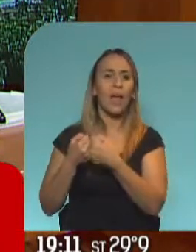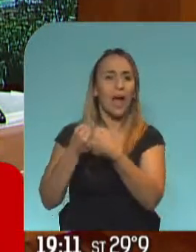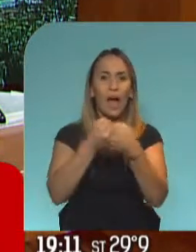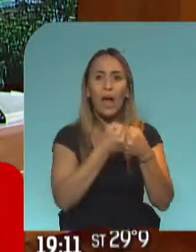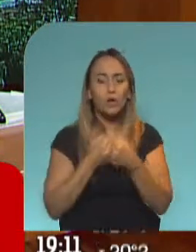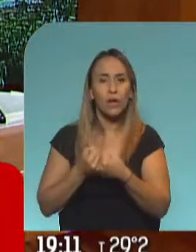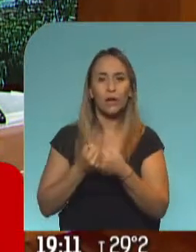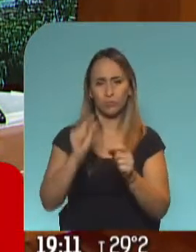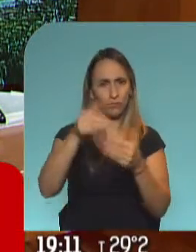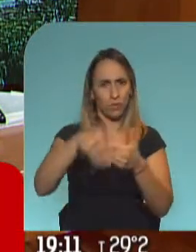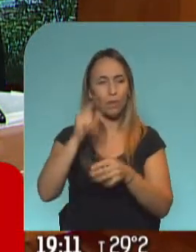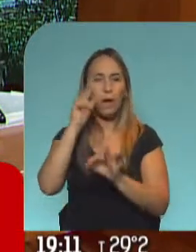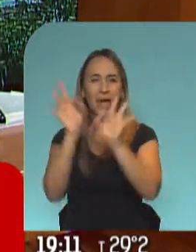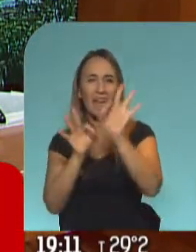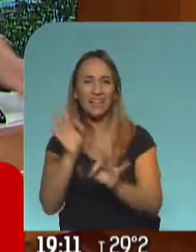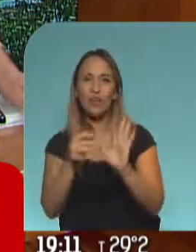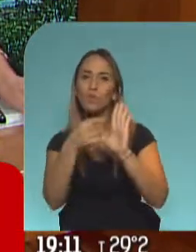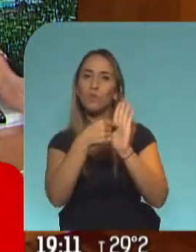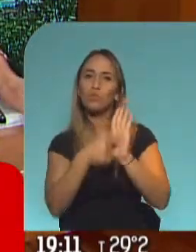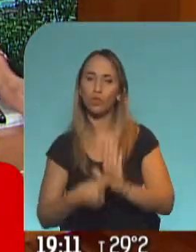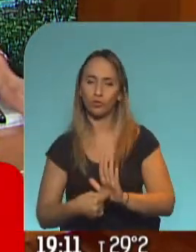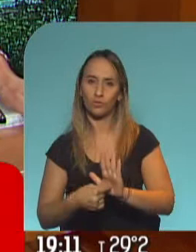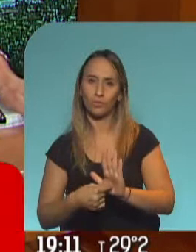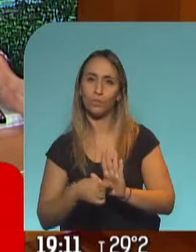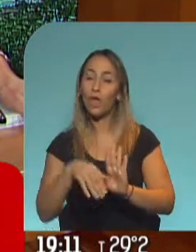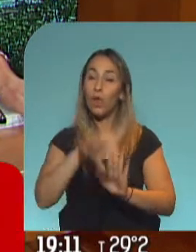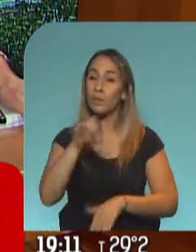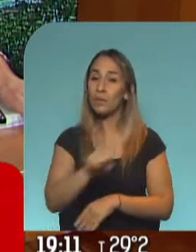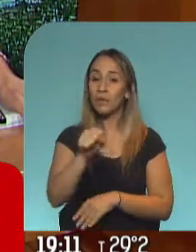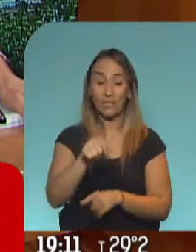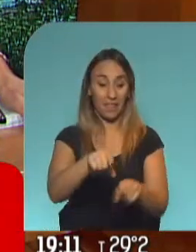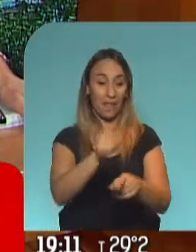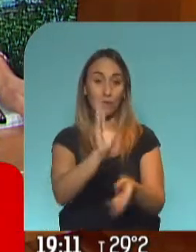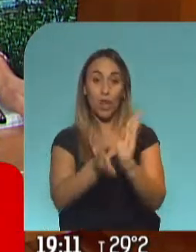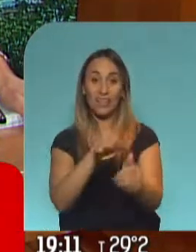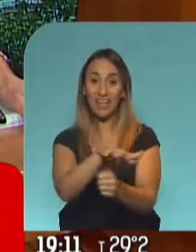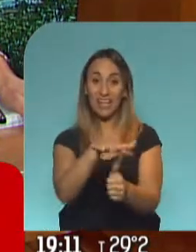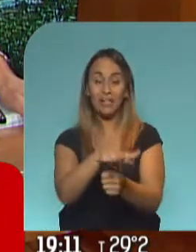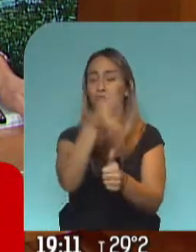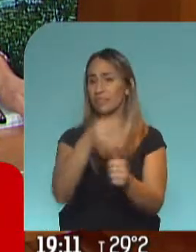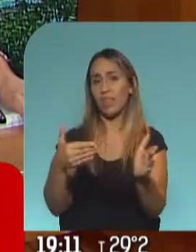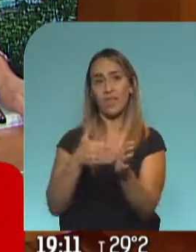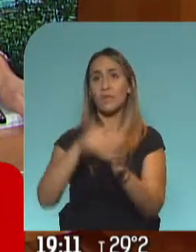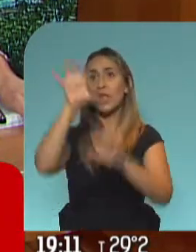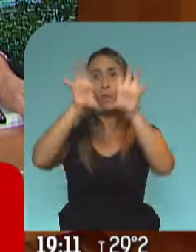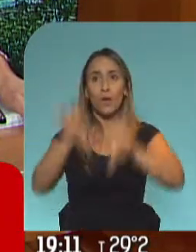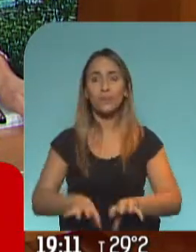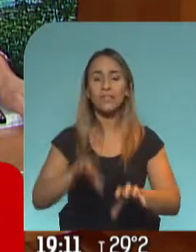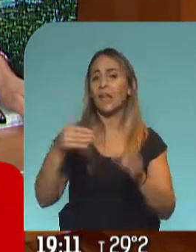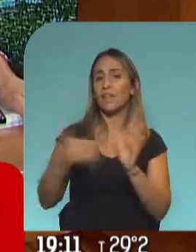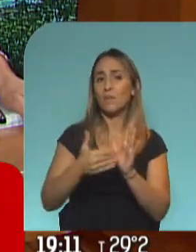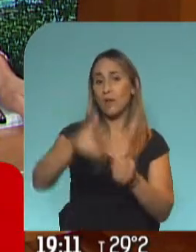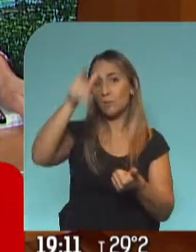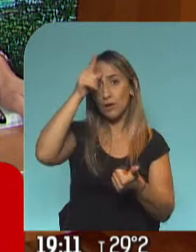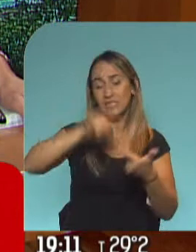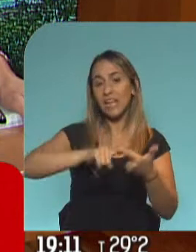tratar de analizarlo en algunos puntos? Lo más importante que pasa con la violencia de género depende estrictamente de las provincias, sobre todo el funcionamiento de la policía y el